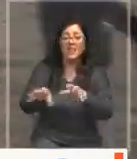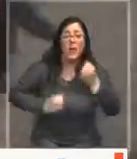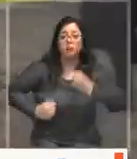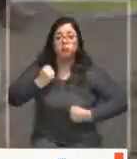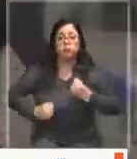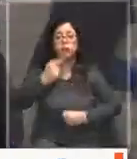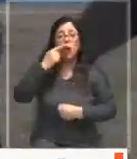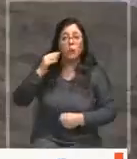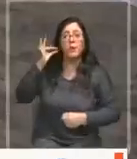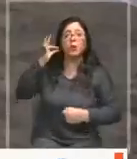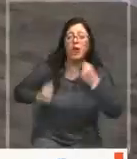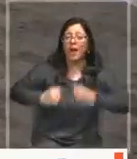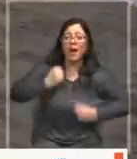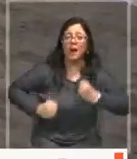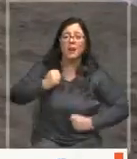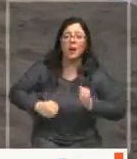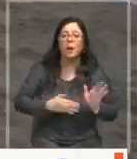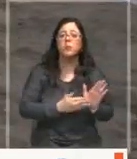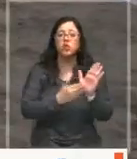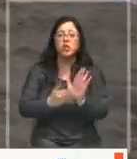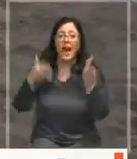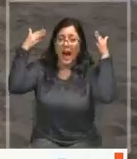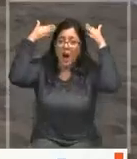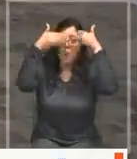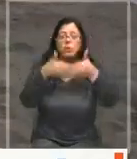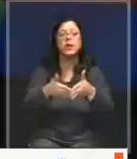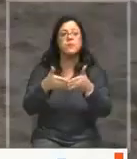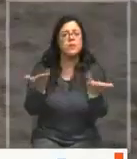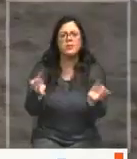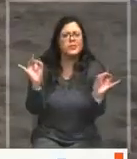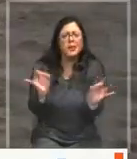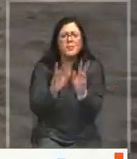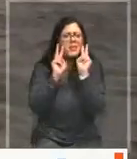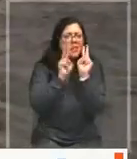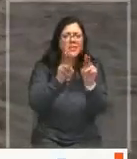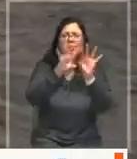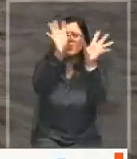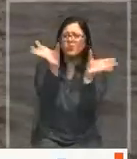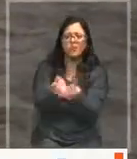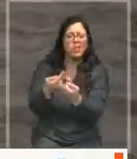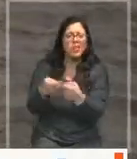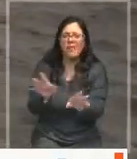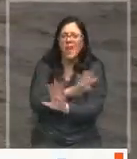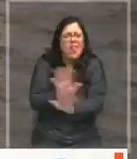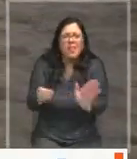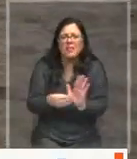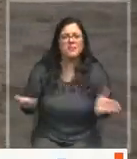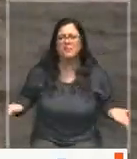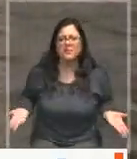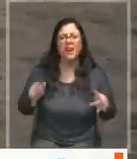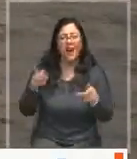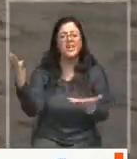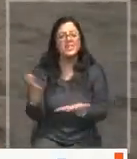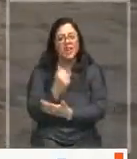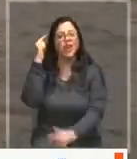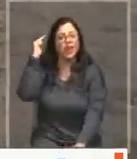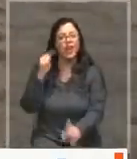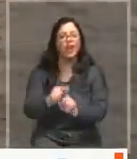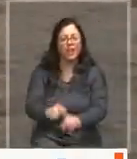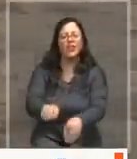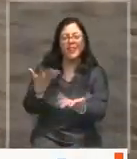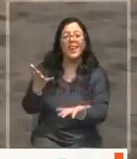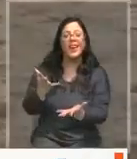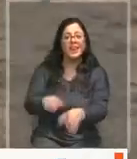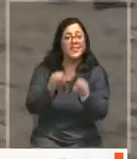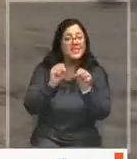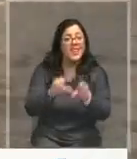Hombres y mujeres corriendo para hacer visible el autismo, que no es más que ver al mundo de manera diferente. Se logró el objetivo de concientizar a